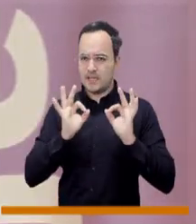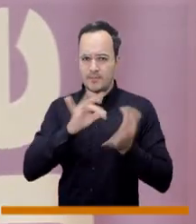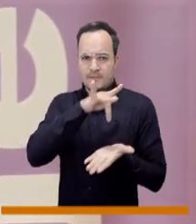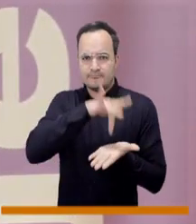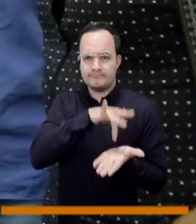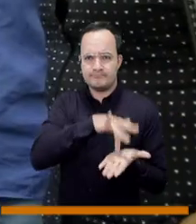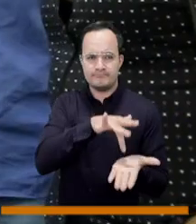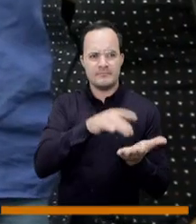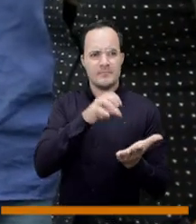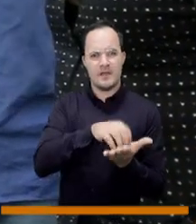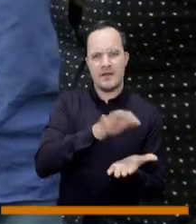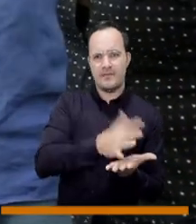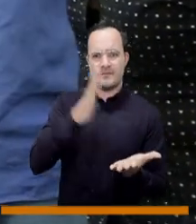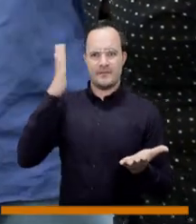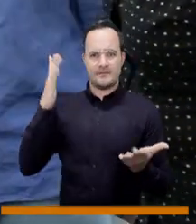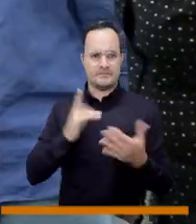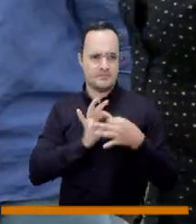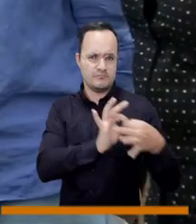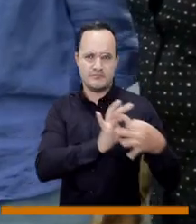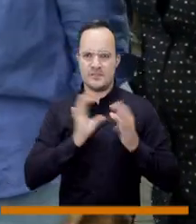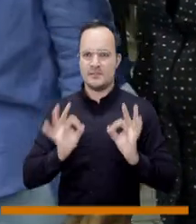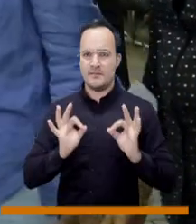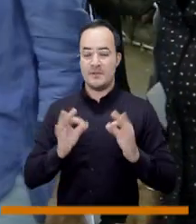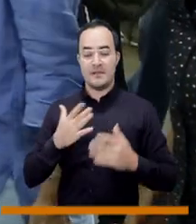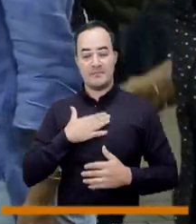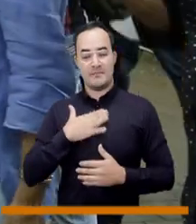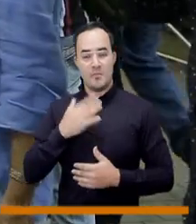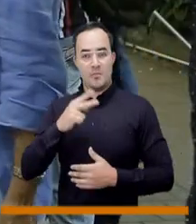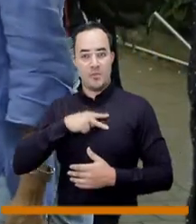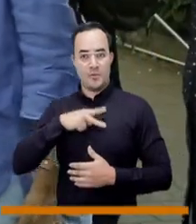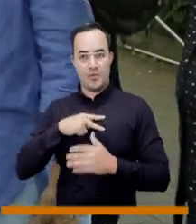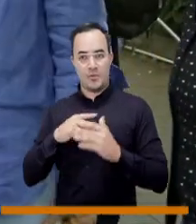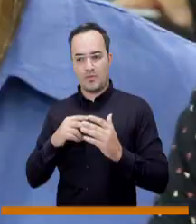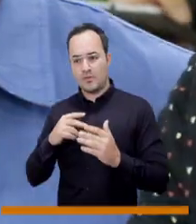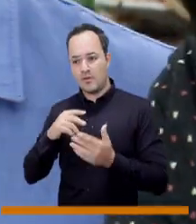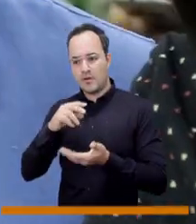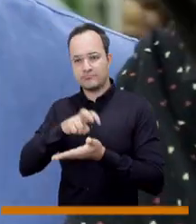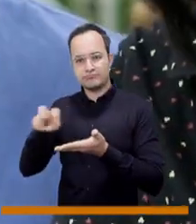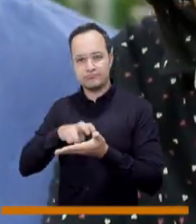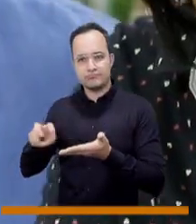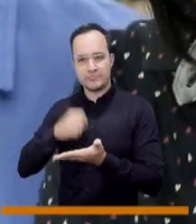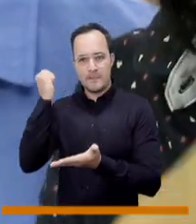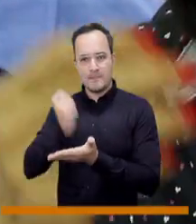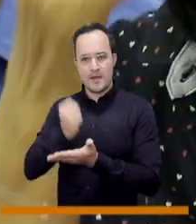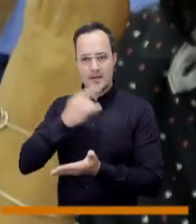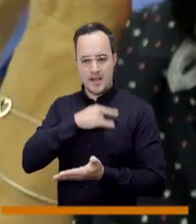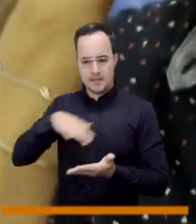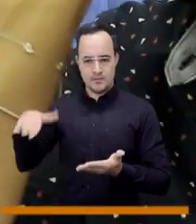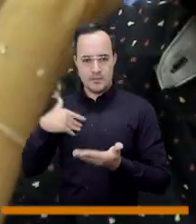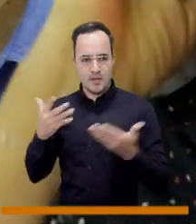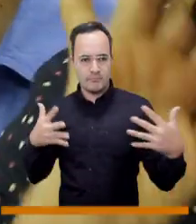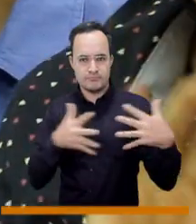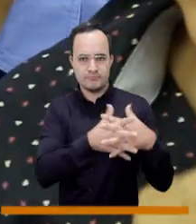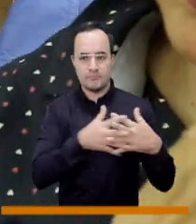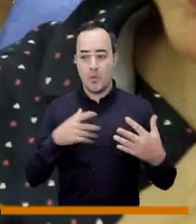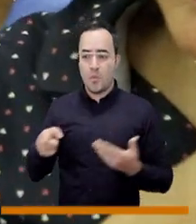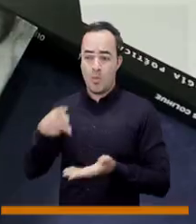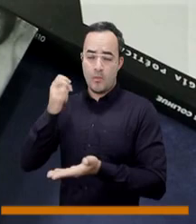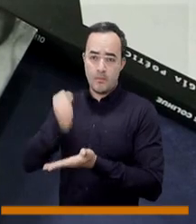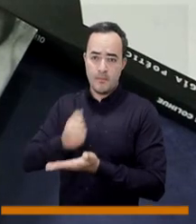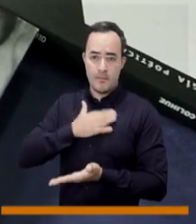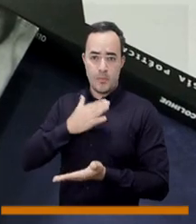partícipes de la fiesta del libro y la cultura la presencia por ejemplo de nuestra editorial que es una editorial muy valiosa